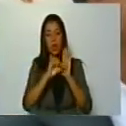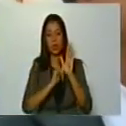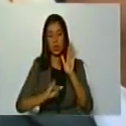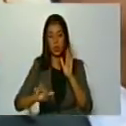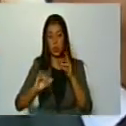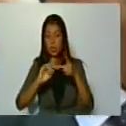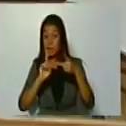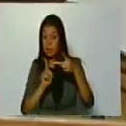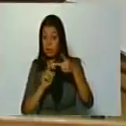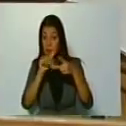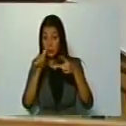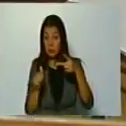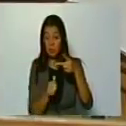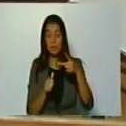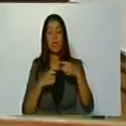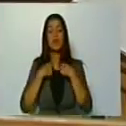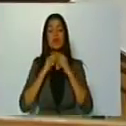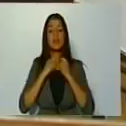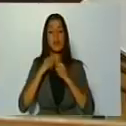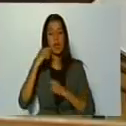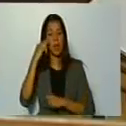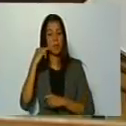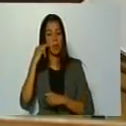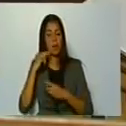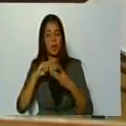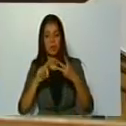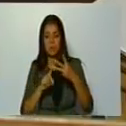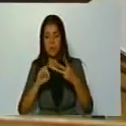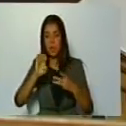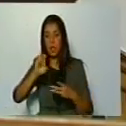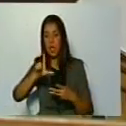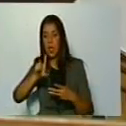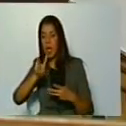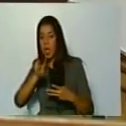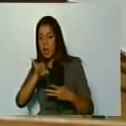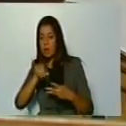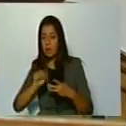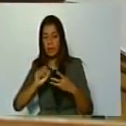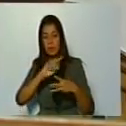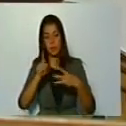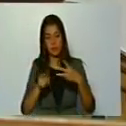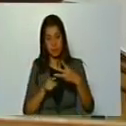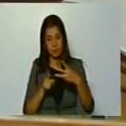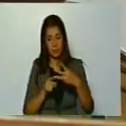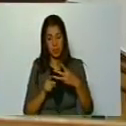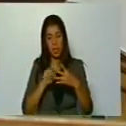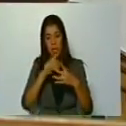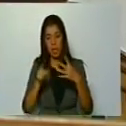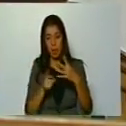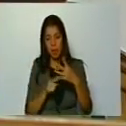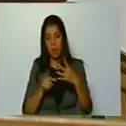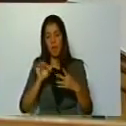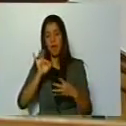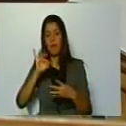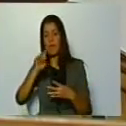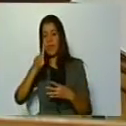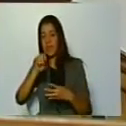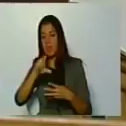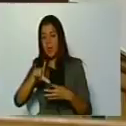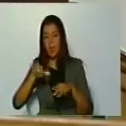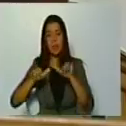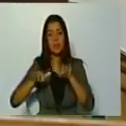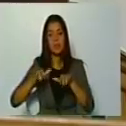Isturia Almeida, Primer Vicepresidente, Elvis Amoroso, Segundo Vicepresidente, Fidel Ernesto Vázquez, Secretario, Caro